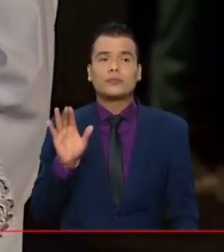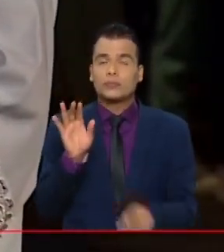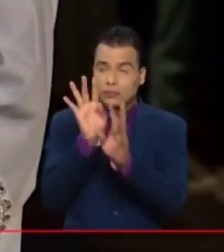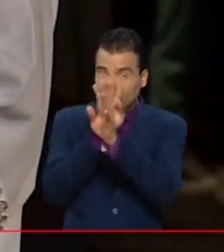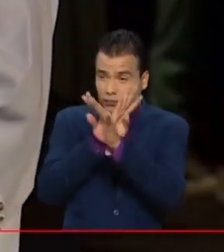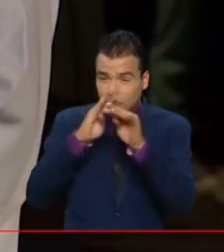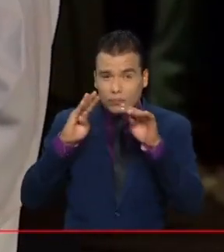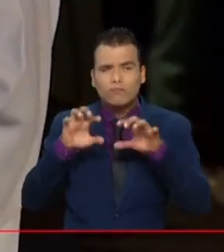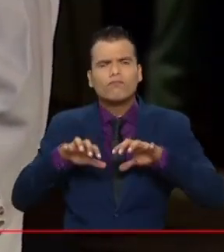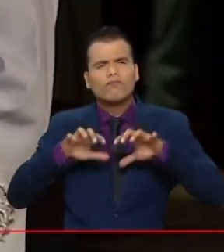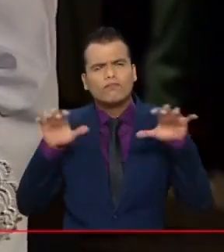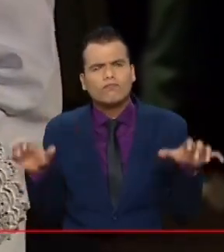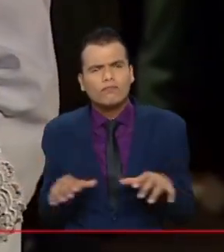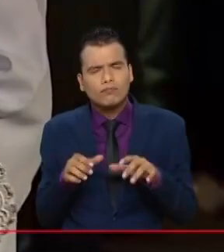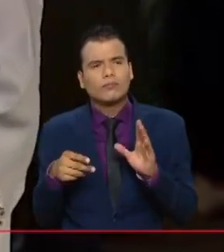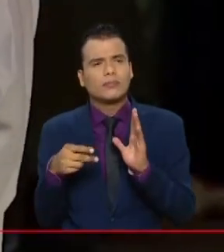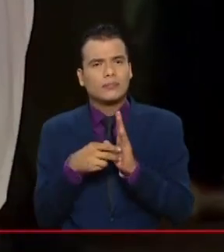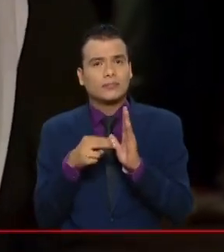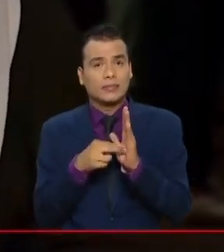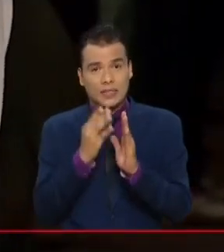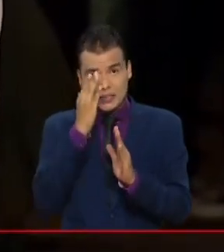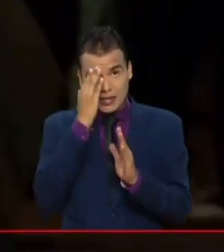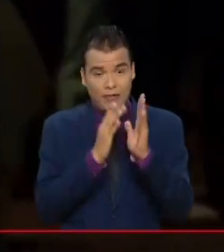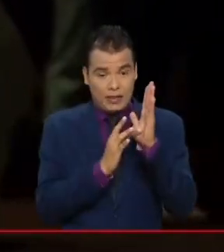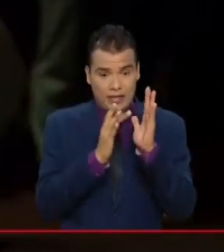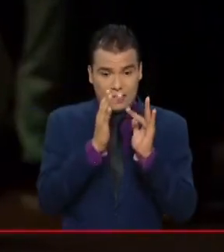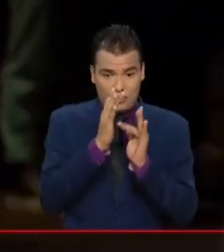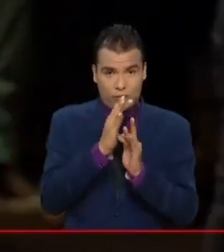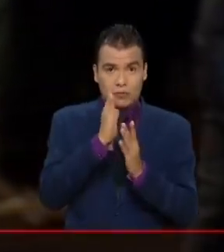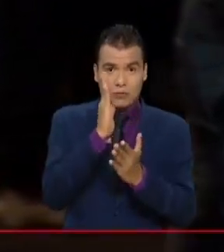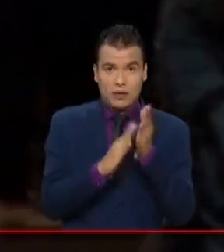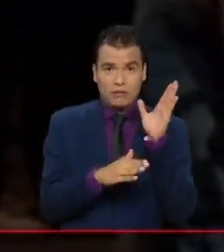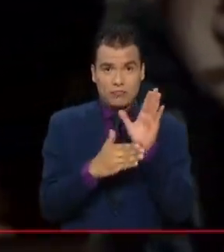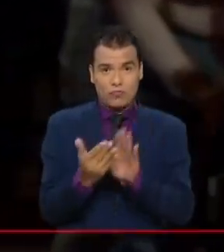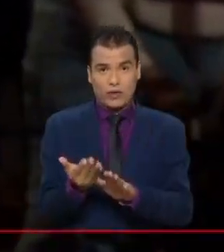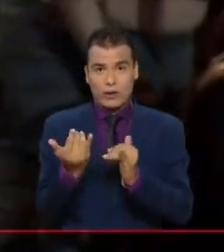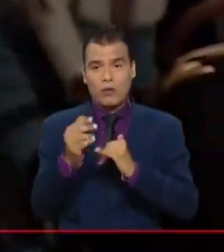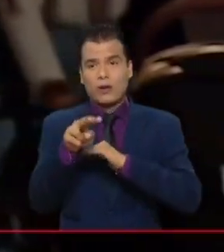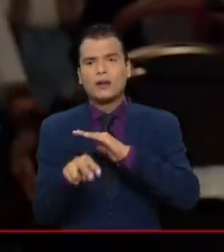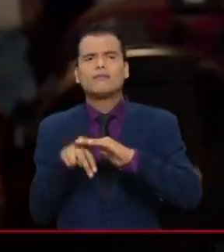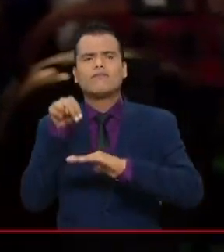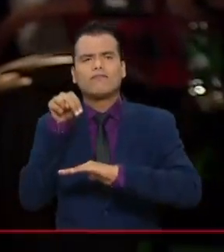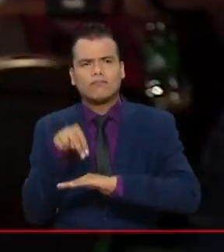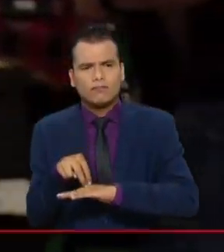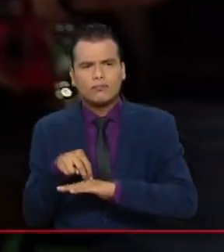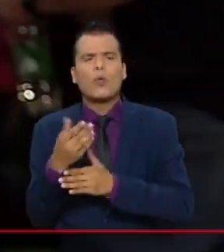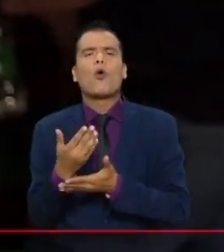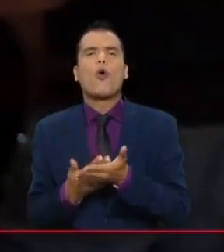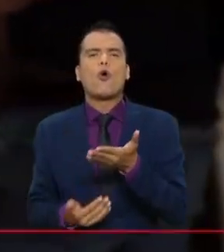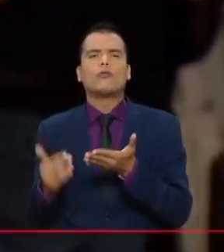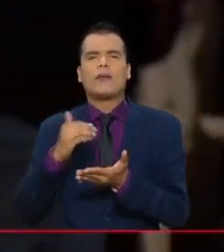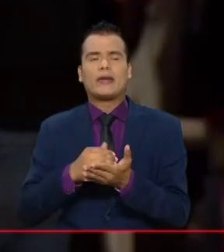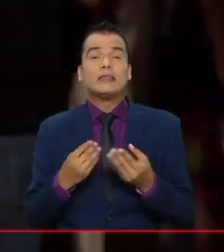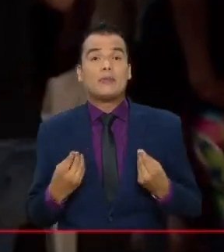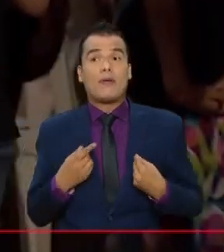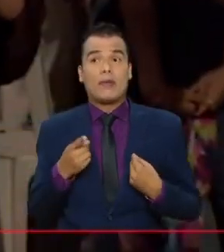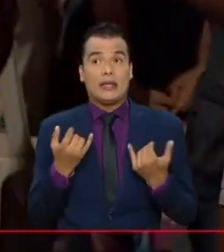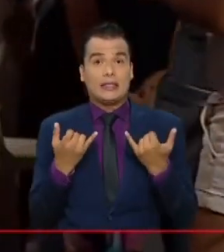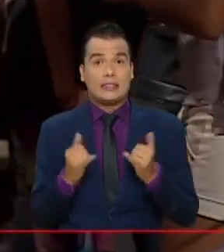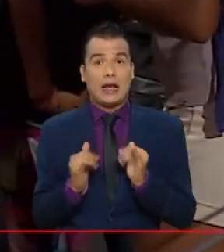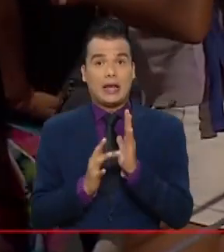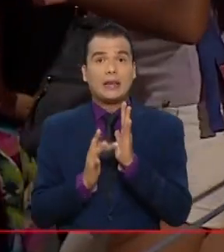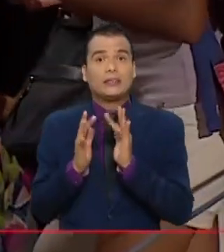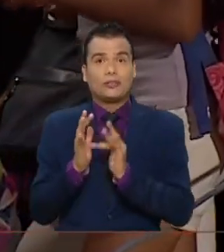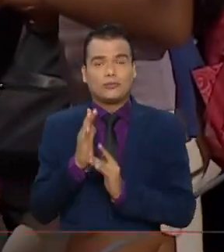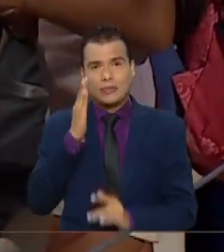es el paso que da Jesucristo de la muerte a la vida. Es la resurrección que se celebra hoy para la iglesia. Es una de